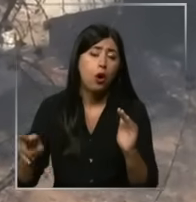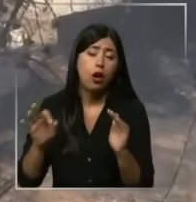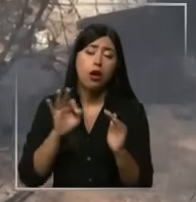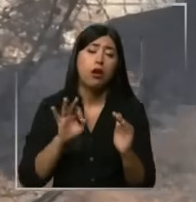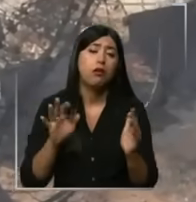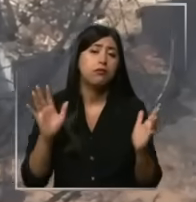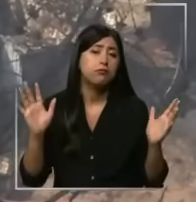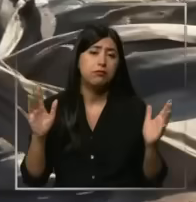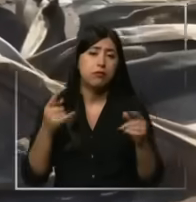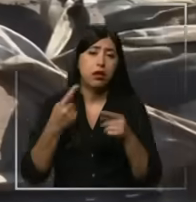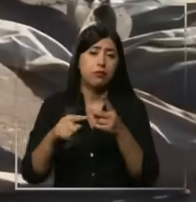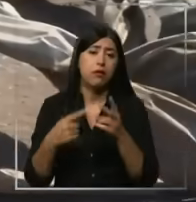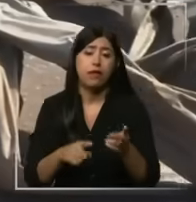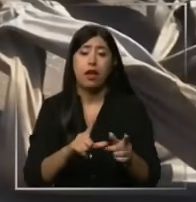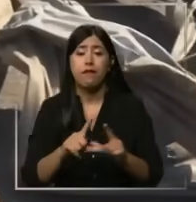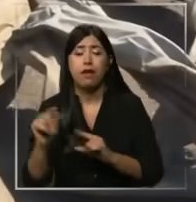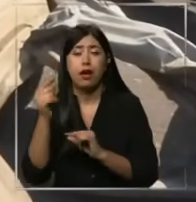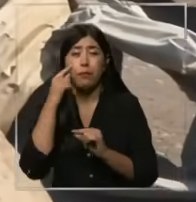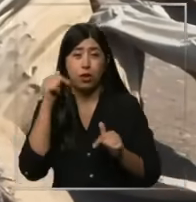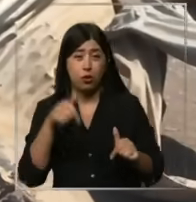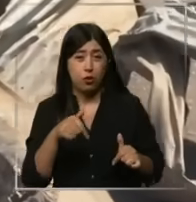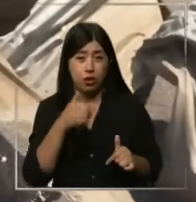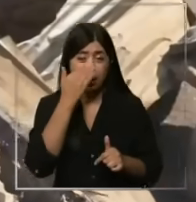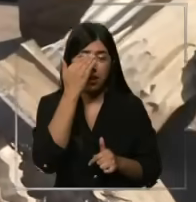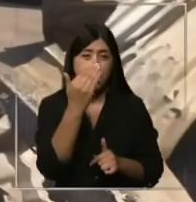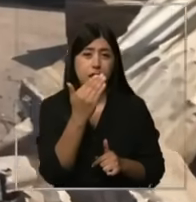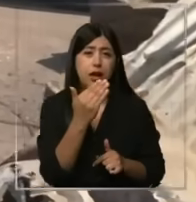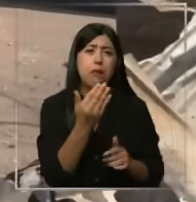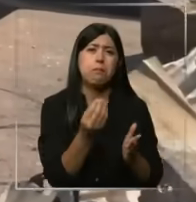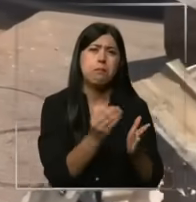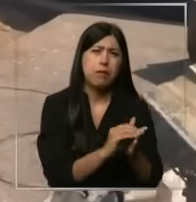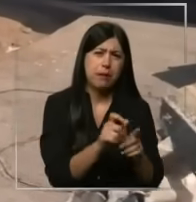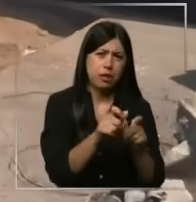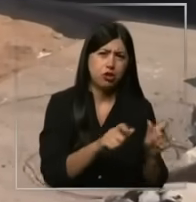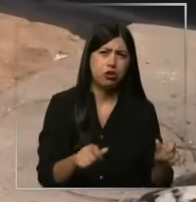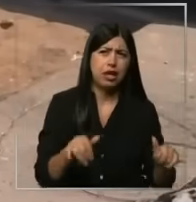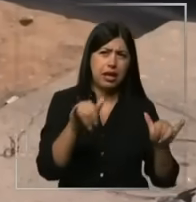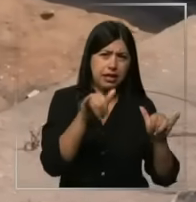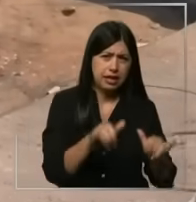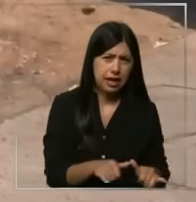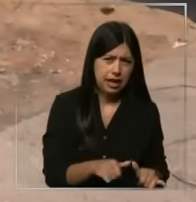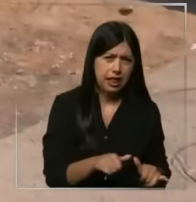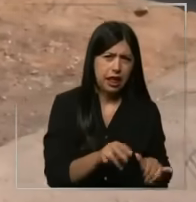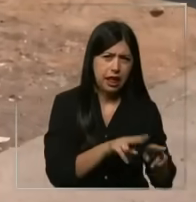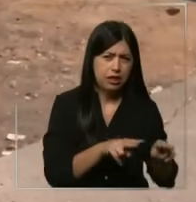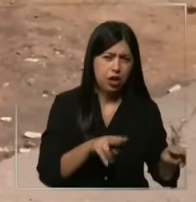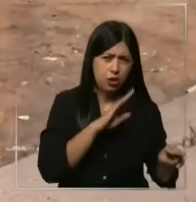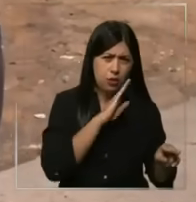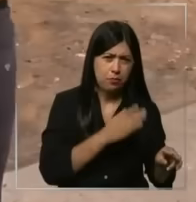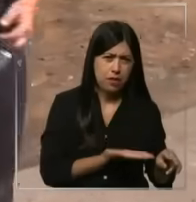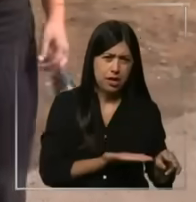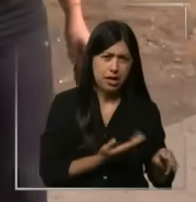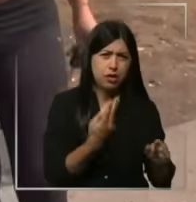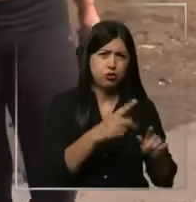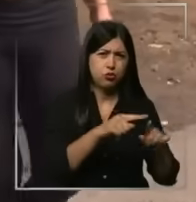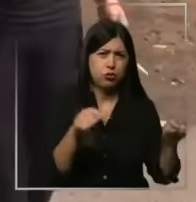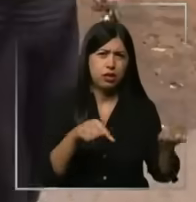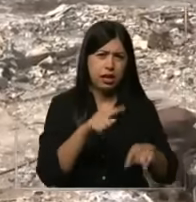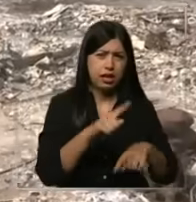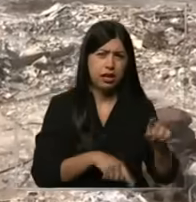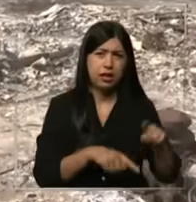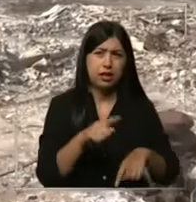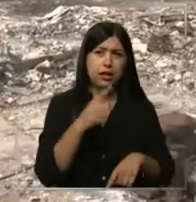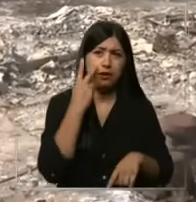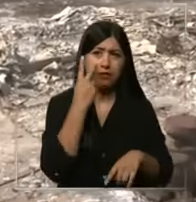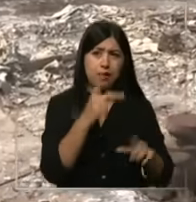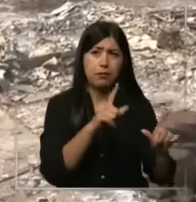familiares, etcétera, pero lo que tú has podido percibir el día de hoy, hay más gente que se esté quedando ahí en sus terrenos, mientras vemos ahí